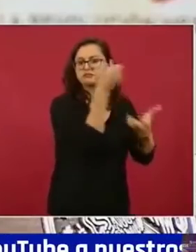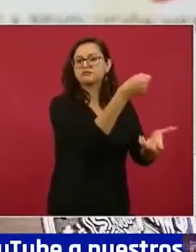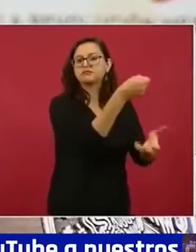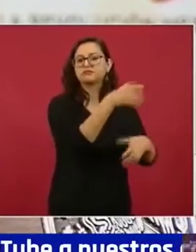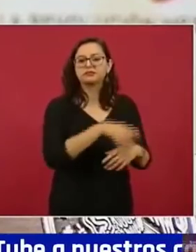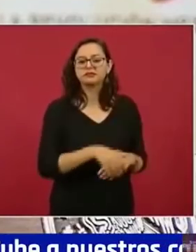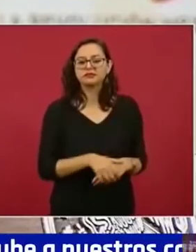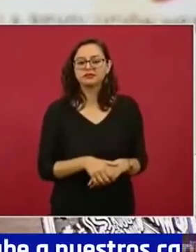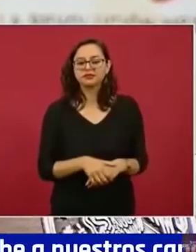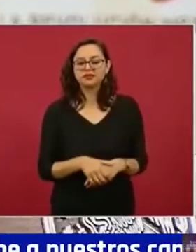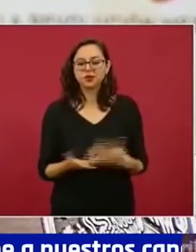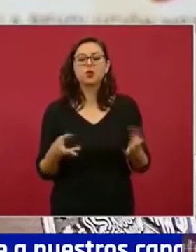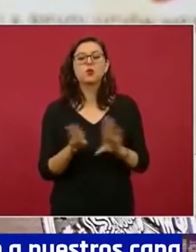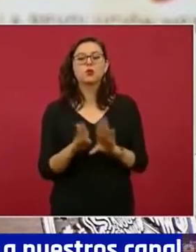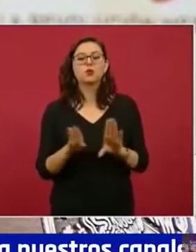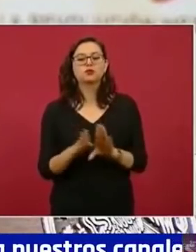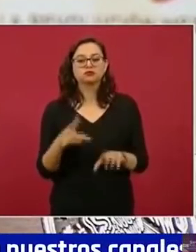que